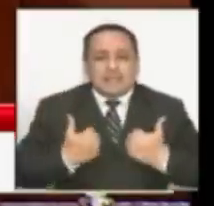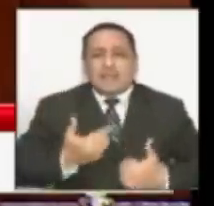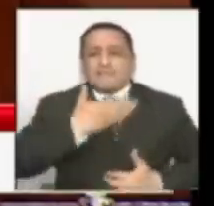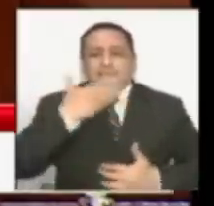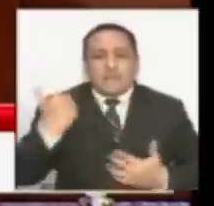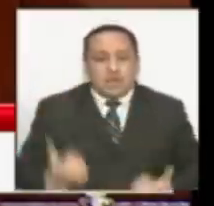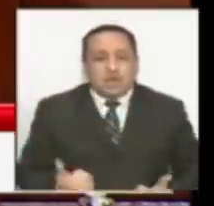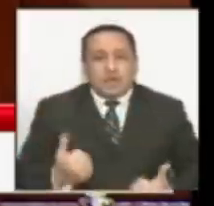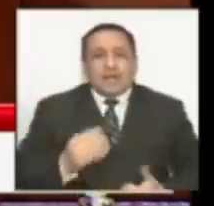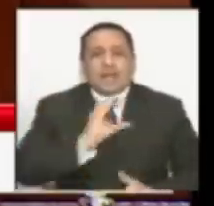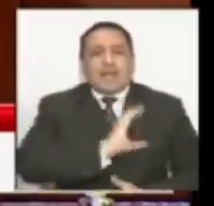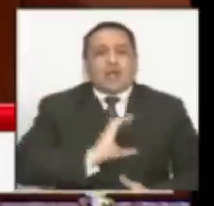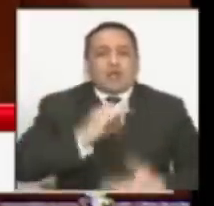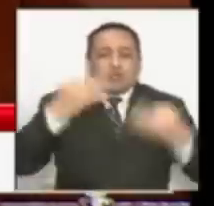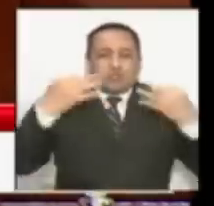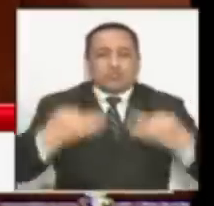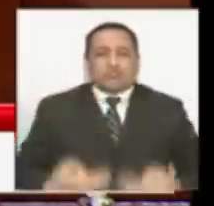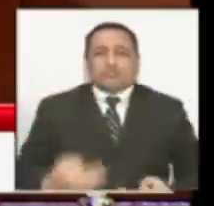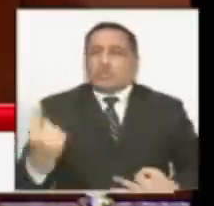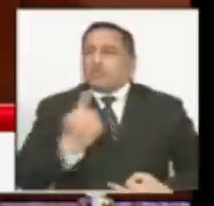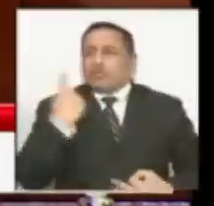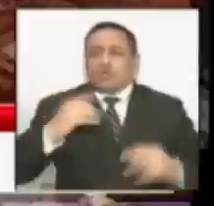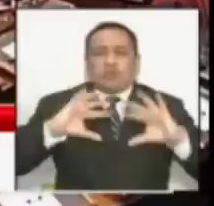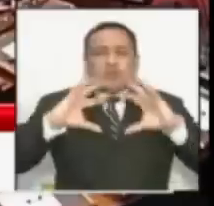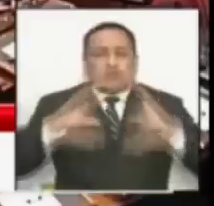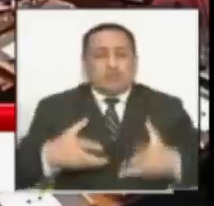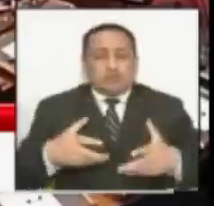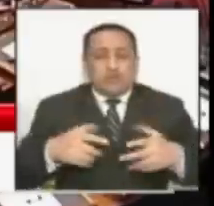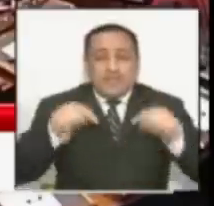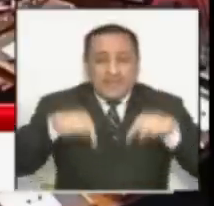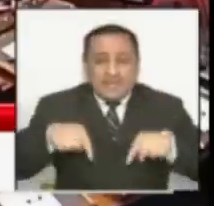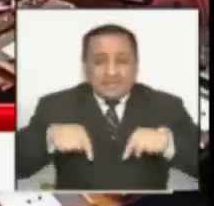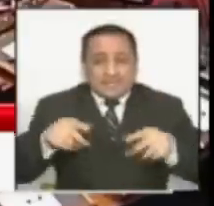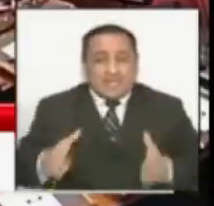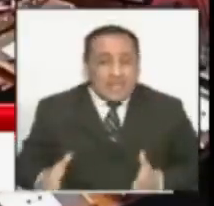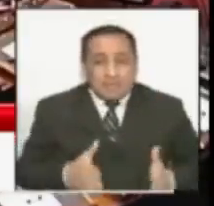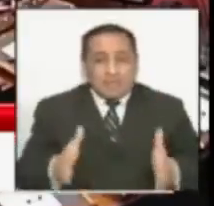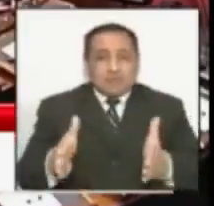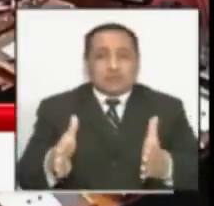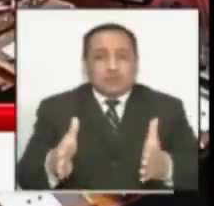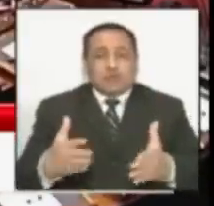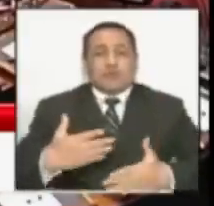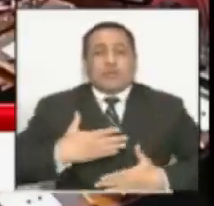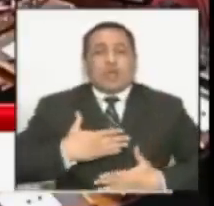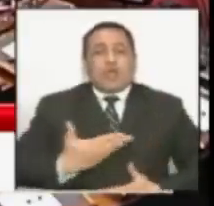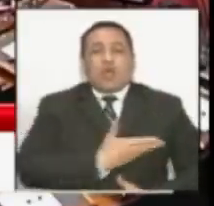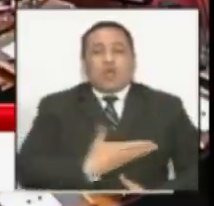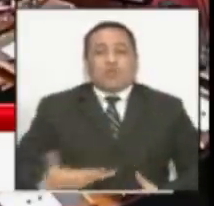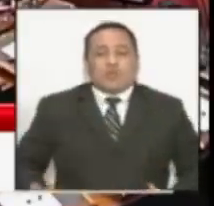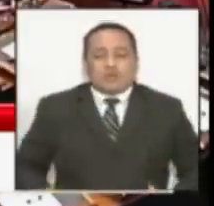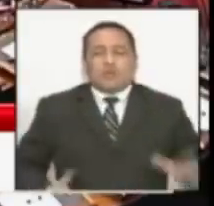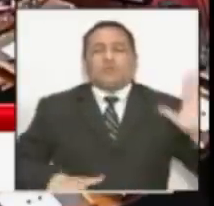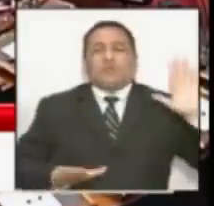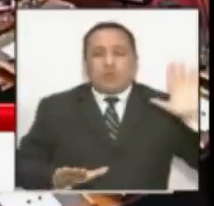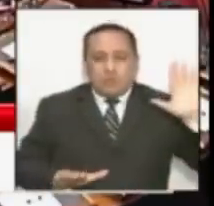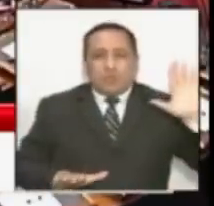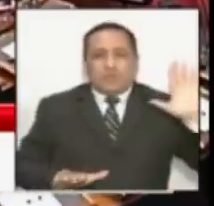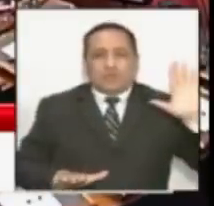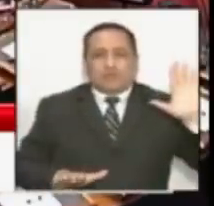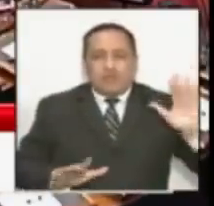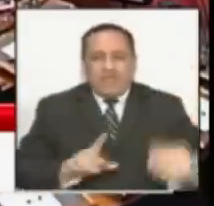mejorar la condición humana en todo el mundo. En este sentido, el gobierno se compromete